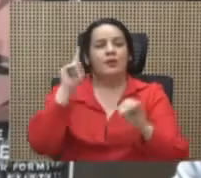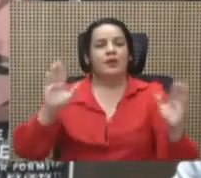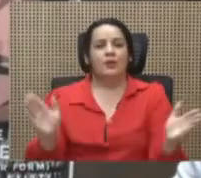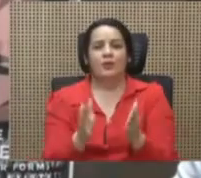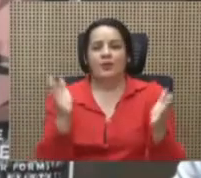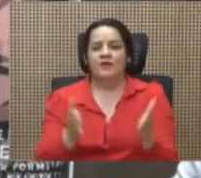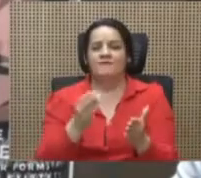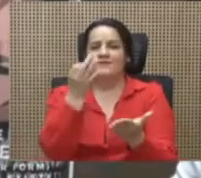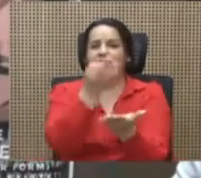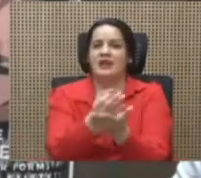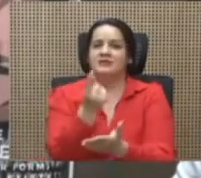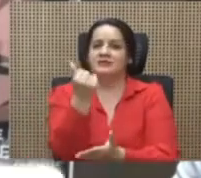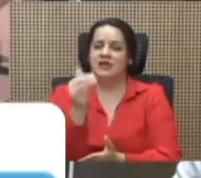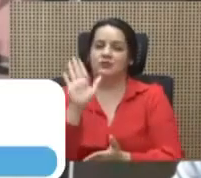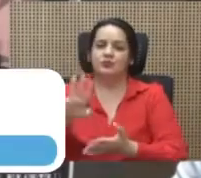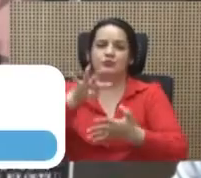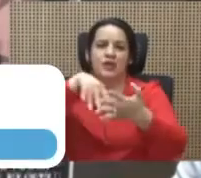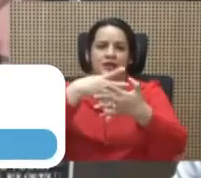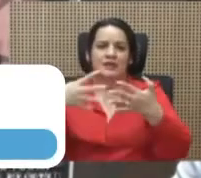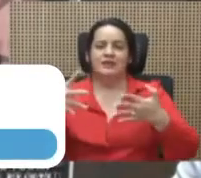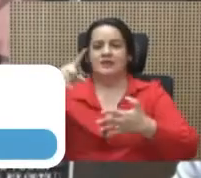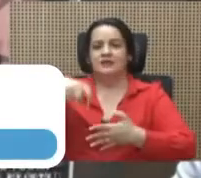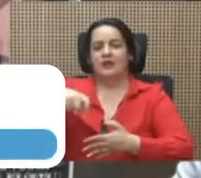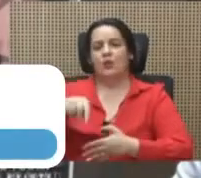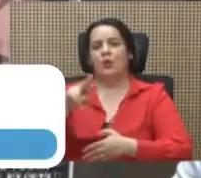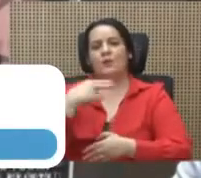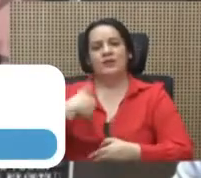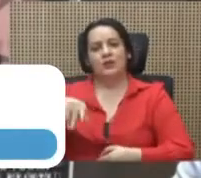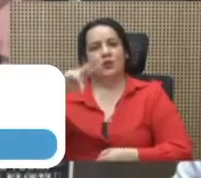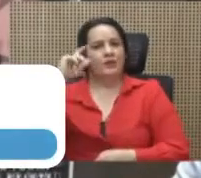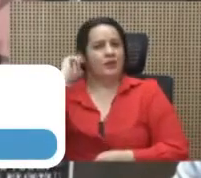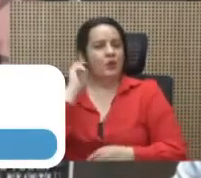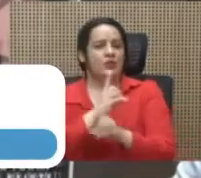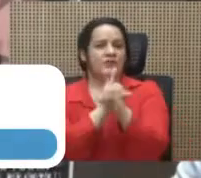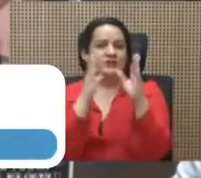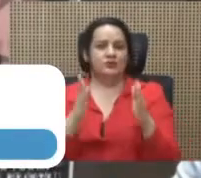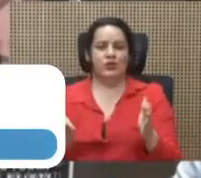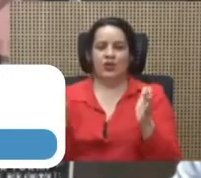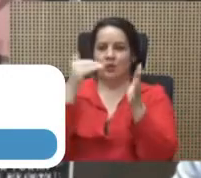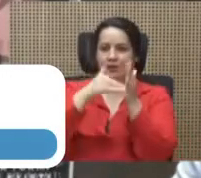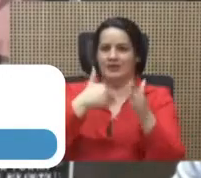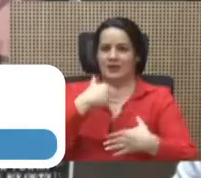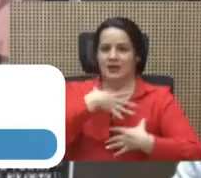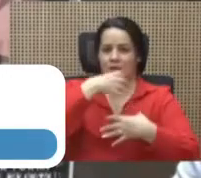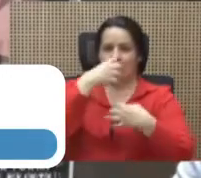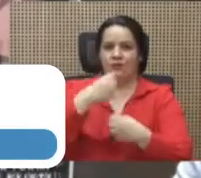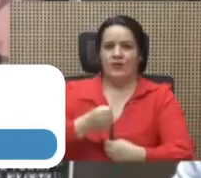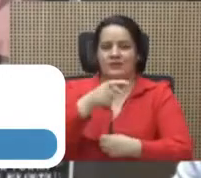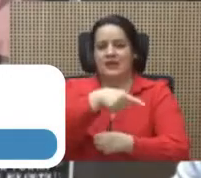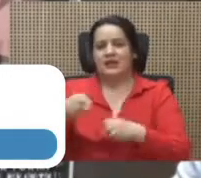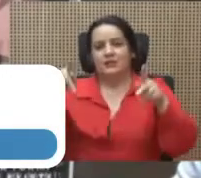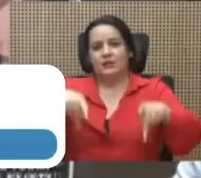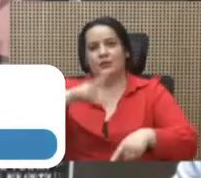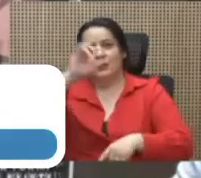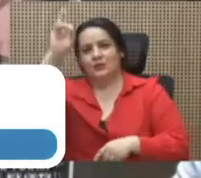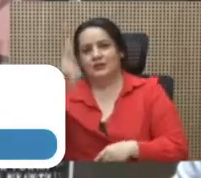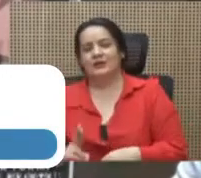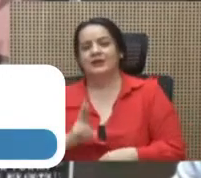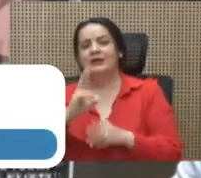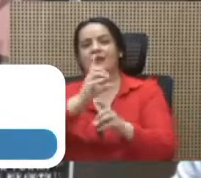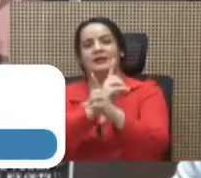agendas se necesita compañeros y compañeras un defensor que vuelva a ganar la confianza de los costarricenses en la defensoría